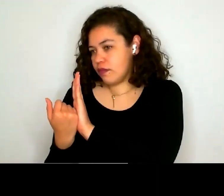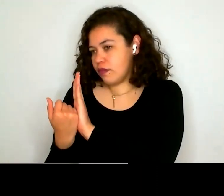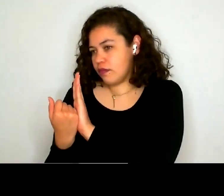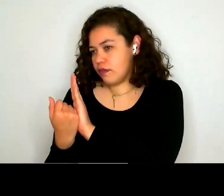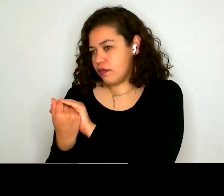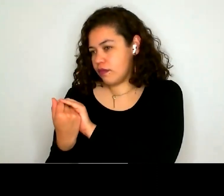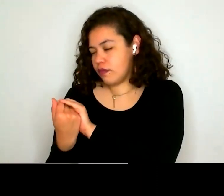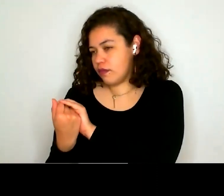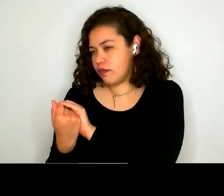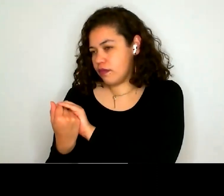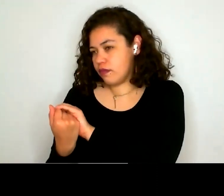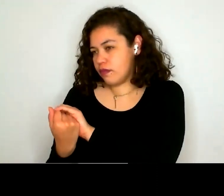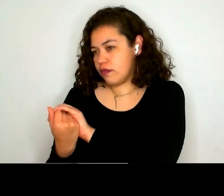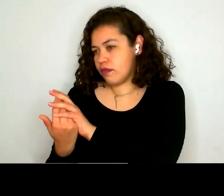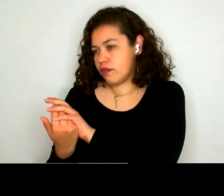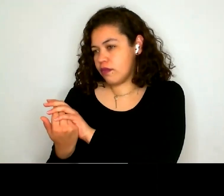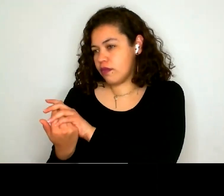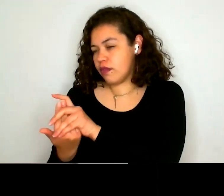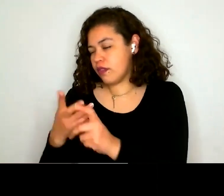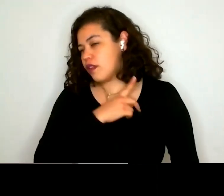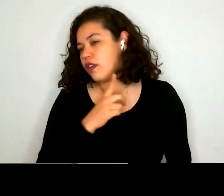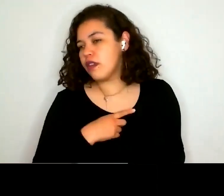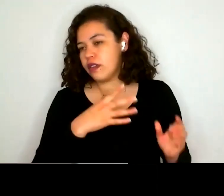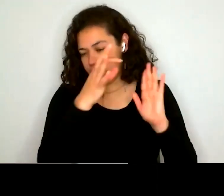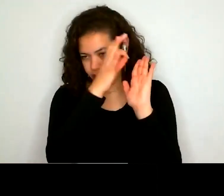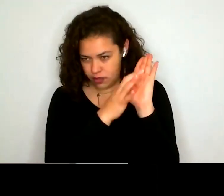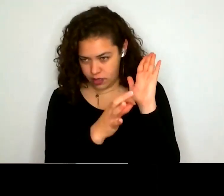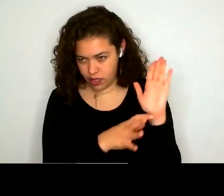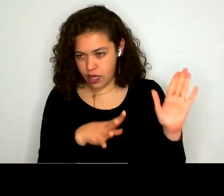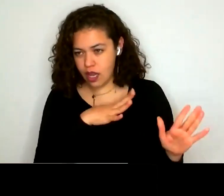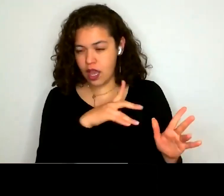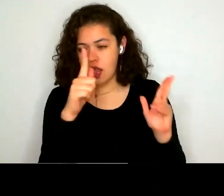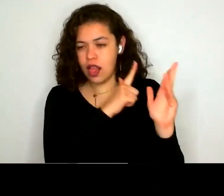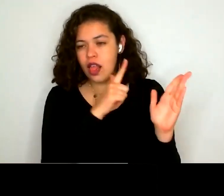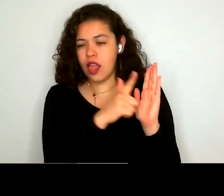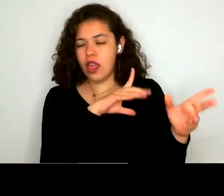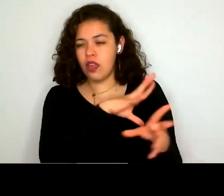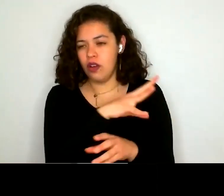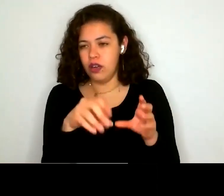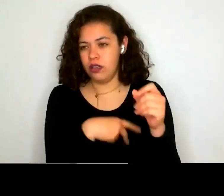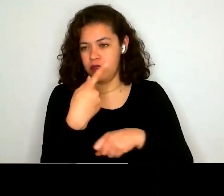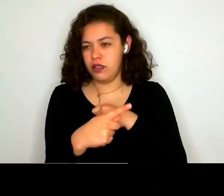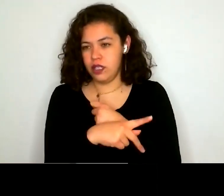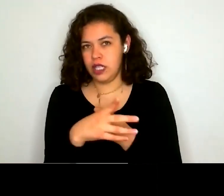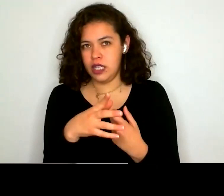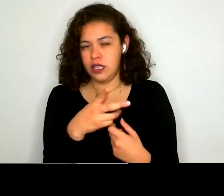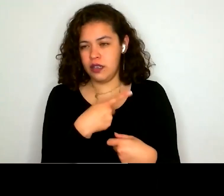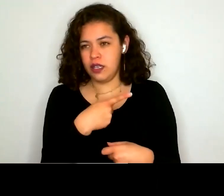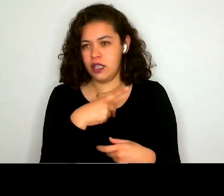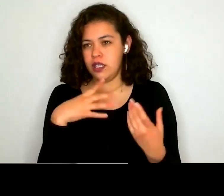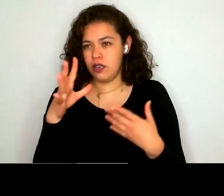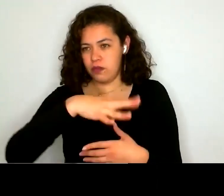debemos de considerar, son ciertos puntos que vienen en la Ley de Gestión Integral de Riesgos, si me permiten buscarla.